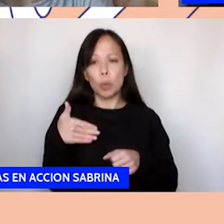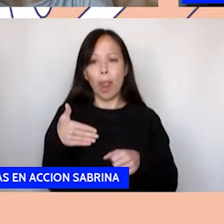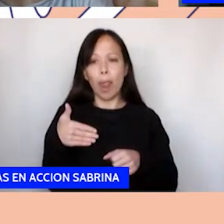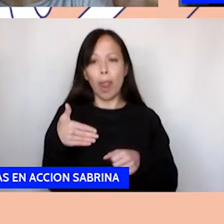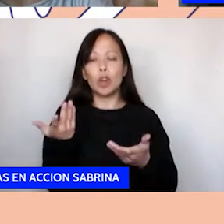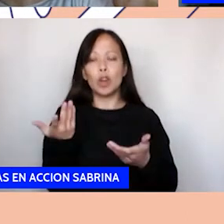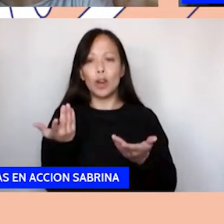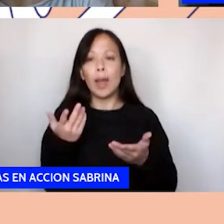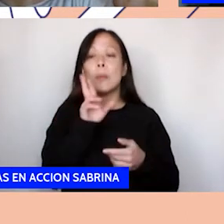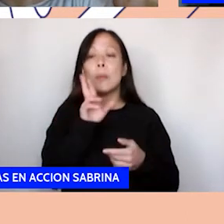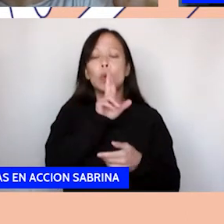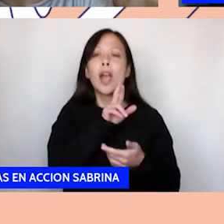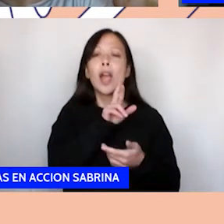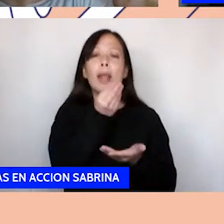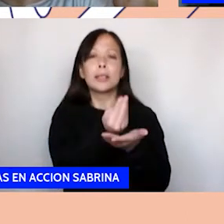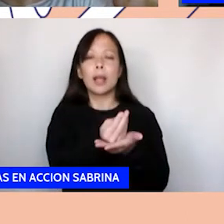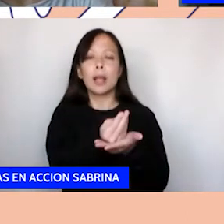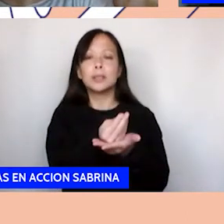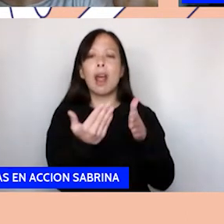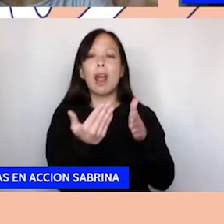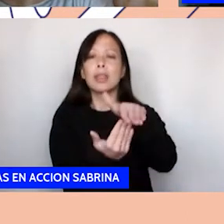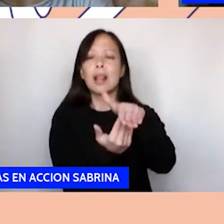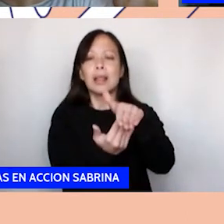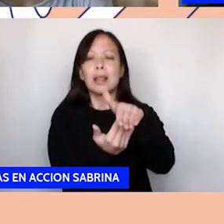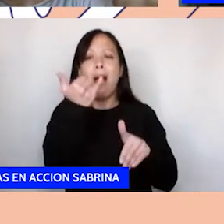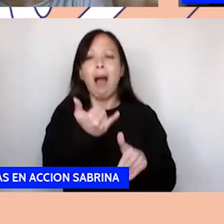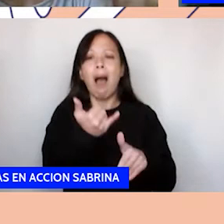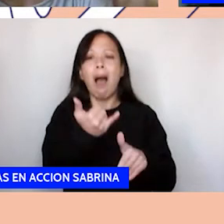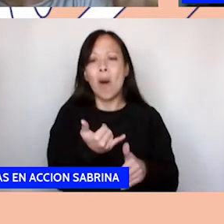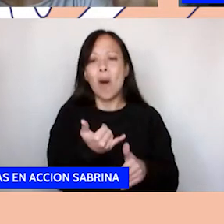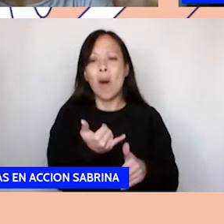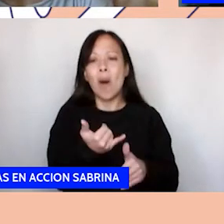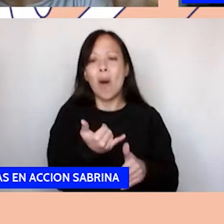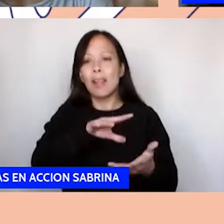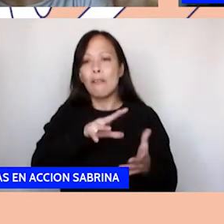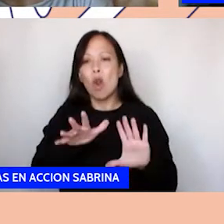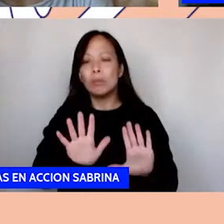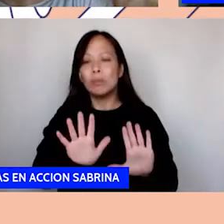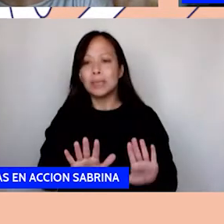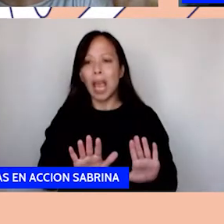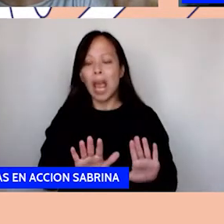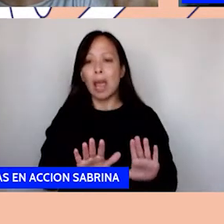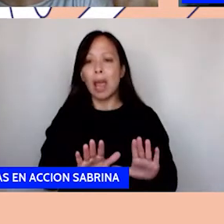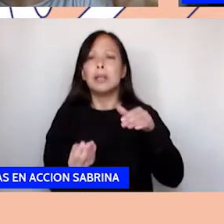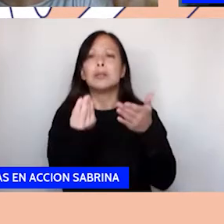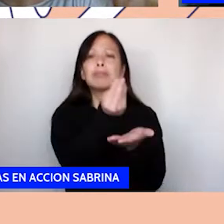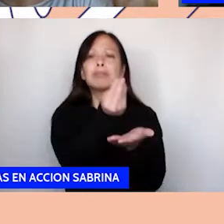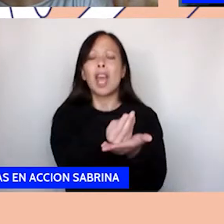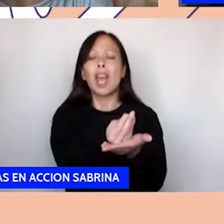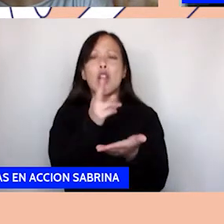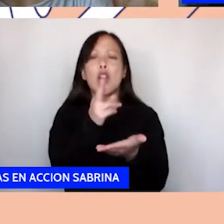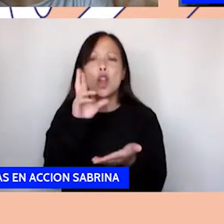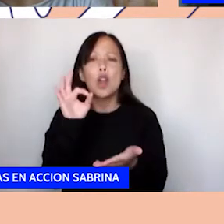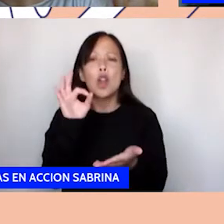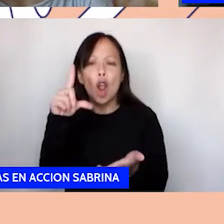formen estos roles a seguir, ¿no? Necesitamos más gente a la que admirar y decir, ah, que las niñas vean y